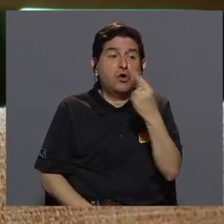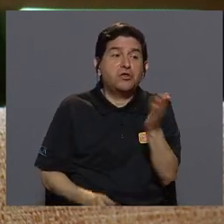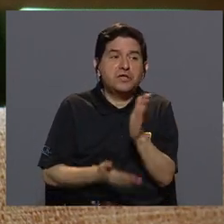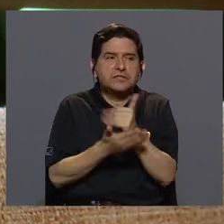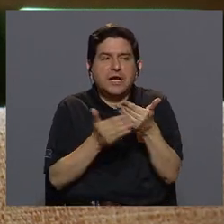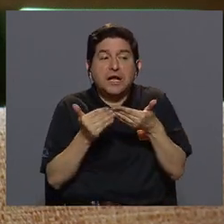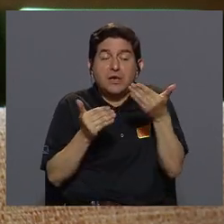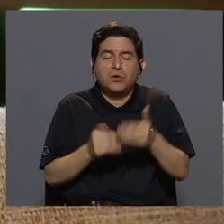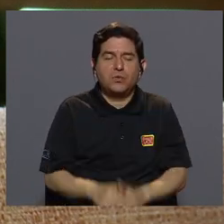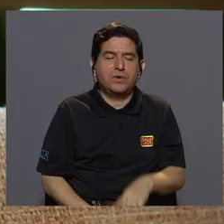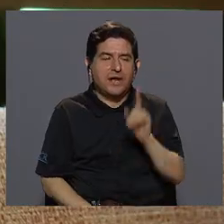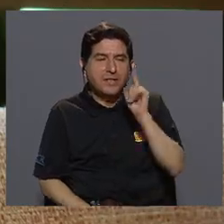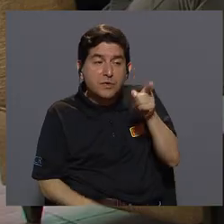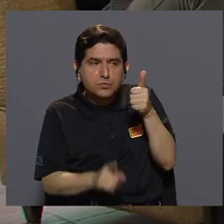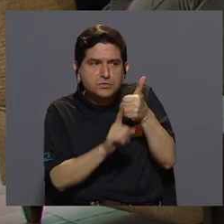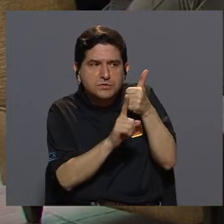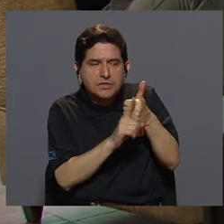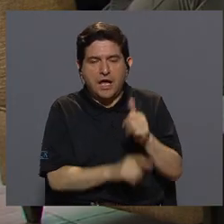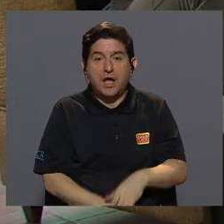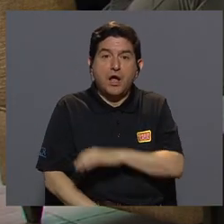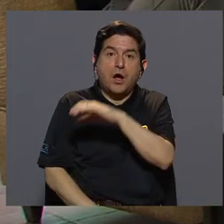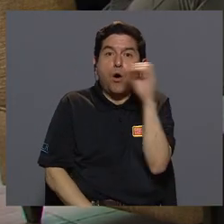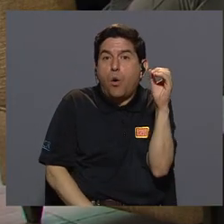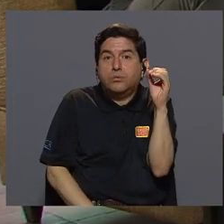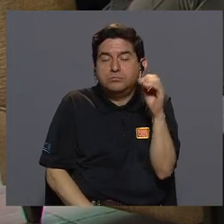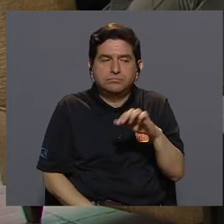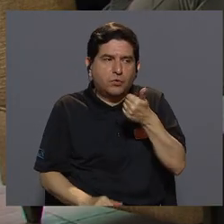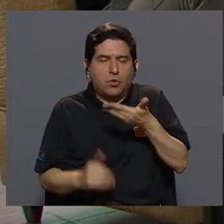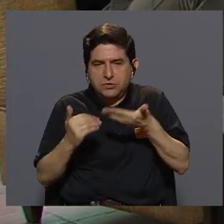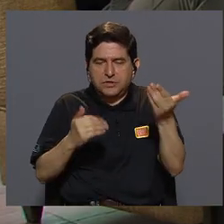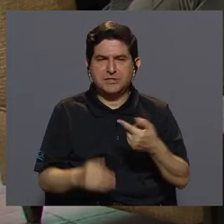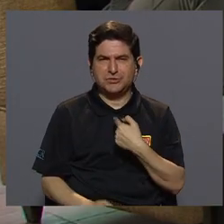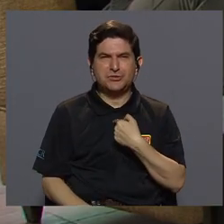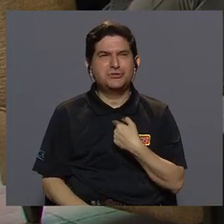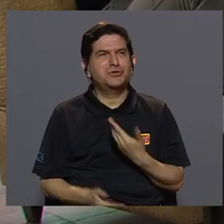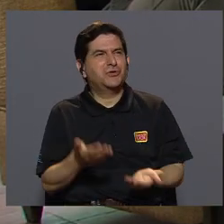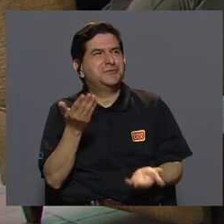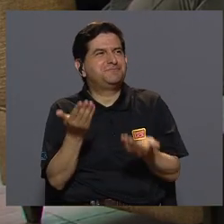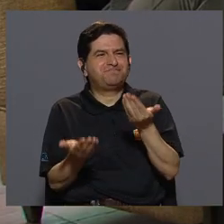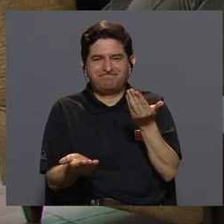dicen tal y tal cosa de vos, o porque, ¿verdad? Yo era